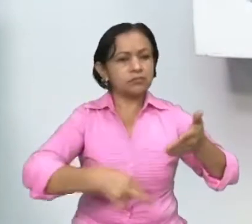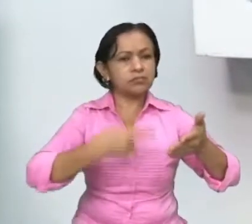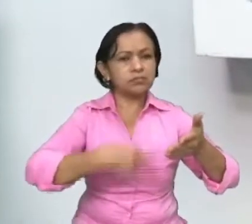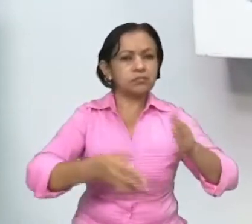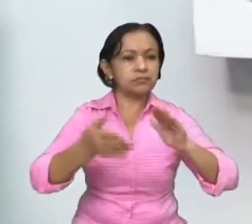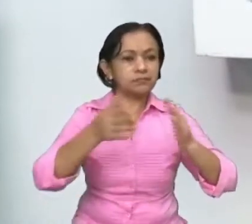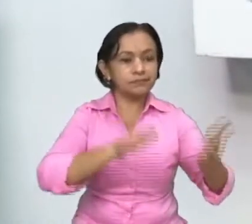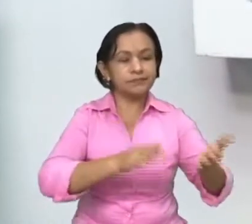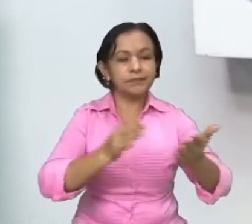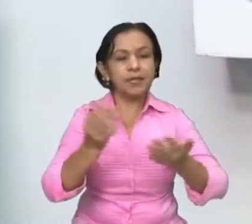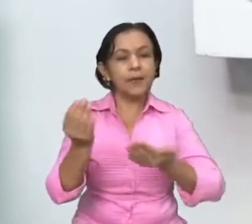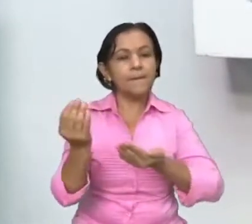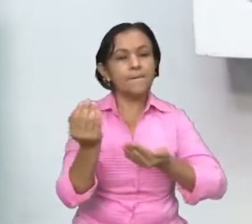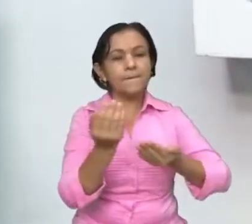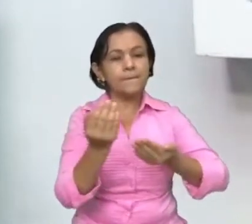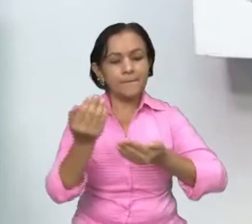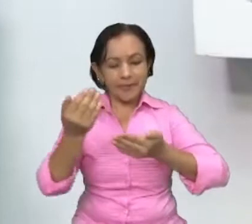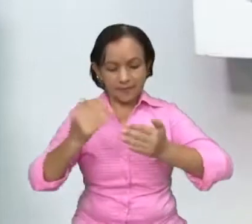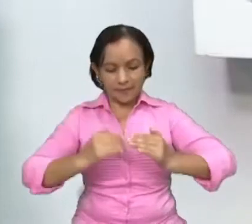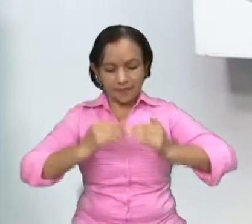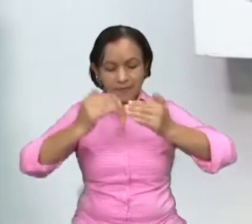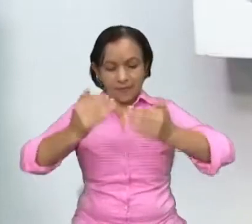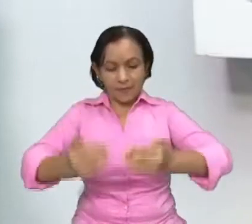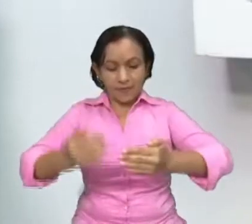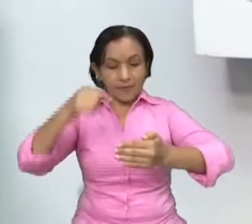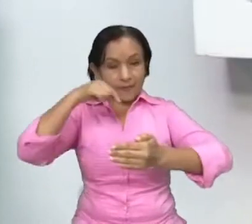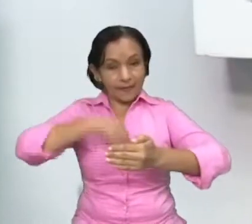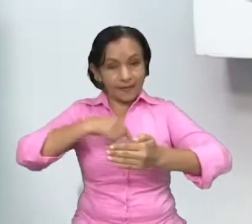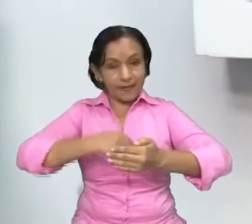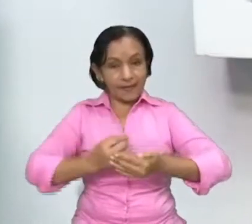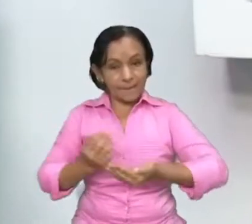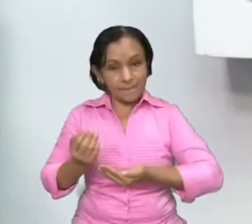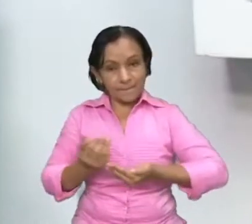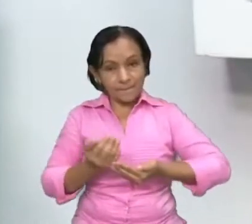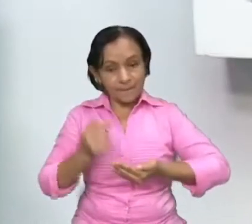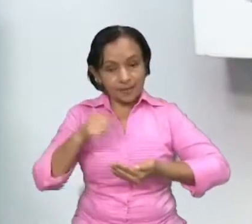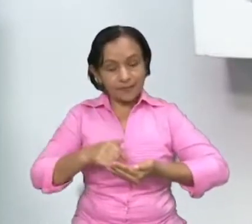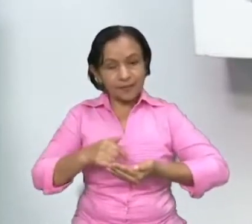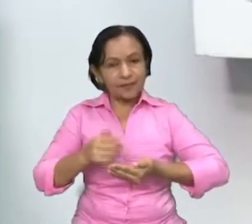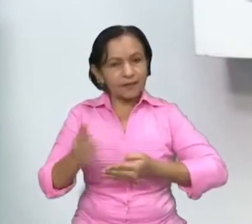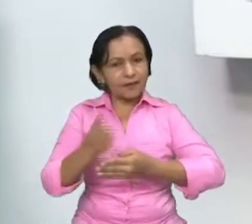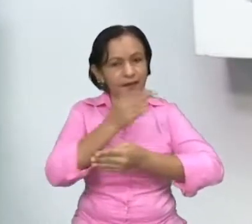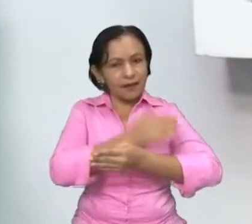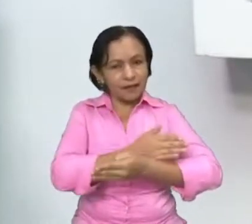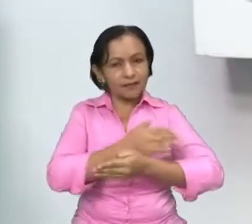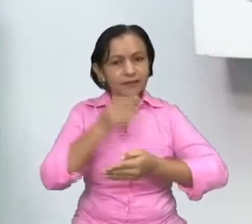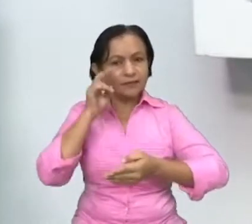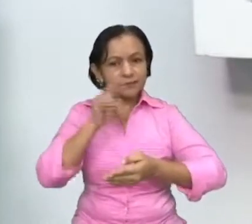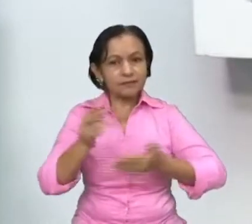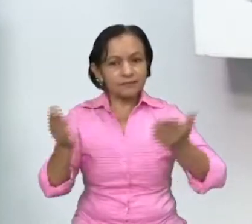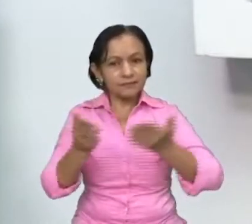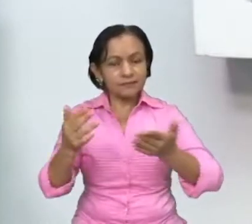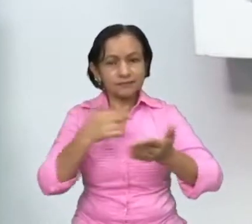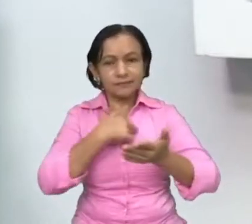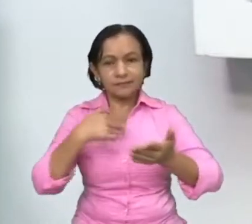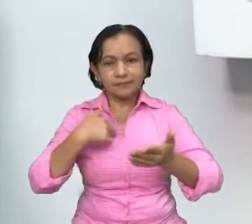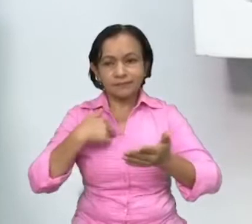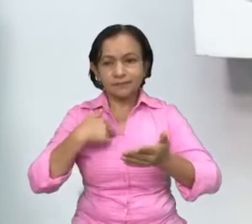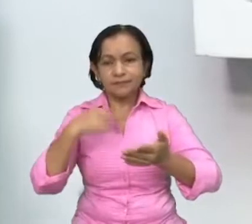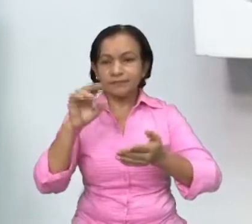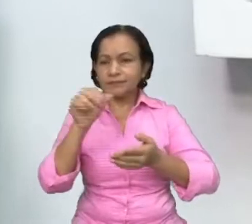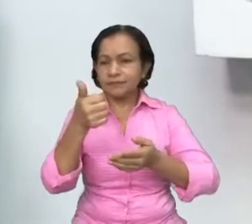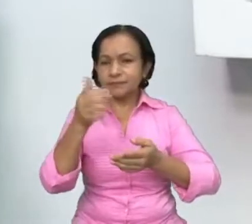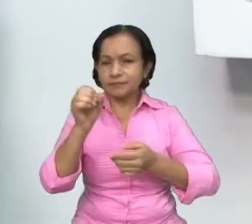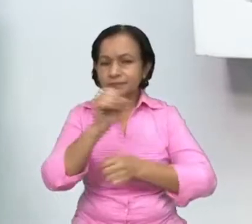en el contexto del feto, en la parte de cirugía, el avance en diagnóstico prenatal. Recientemente, hace